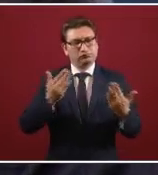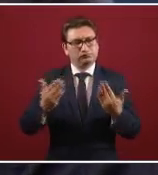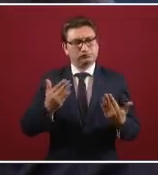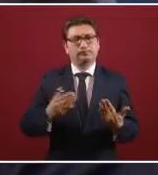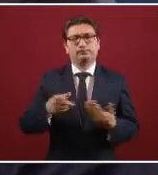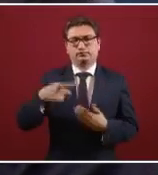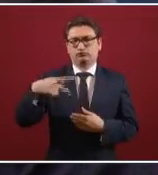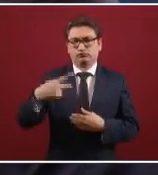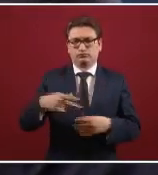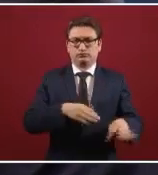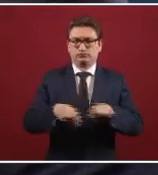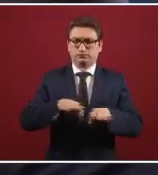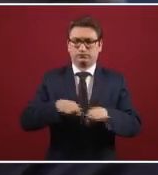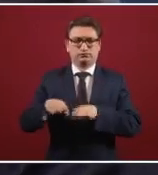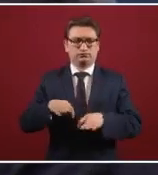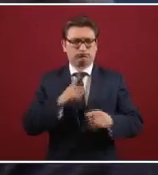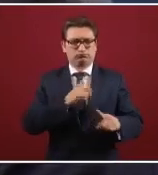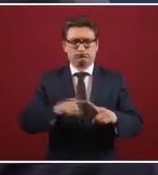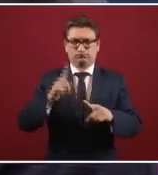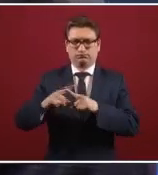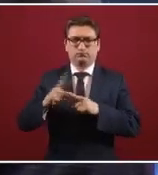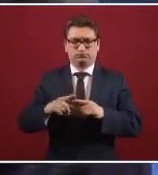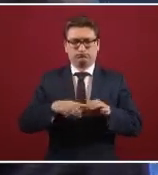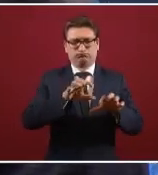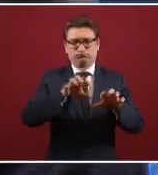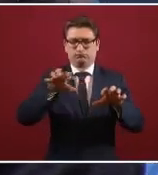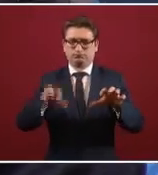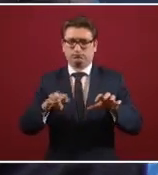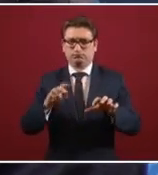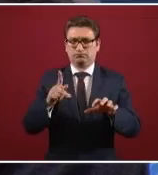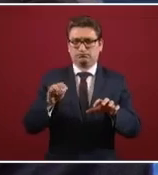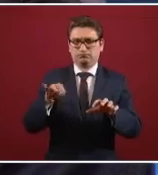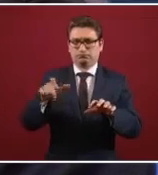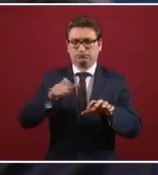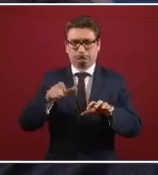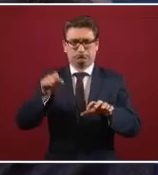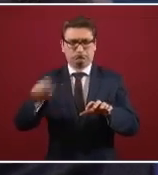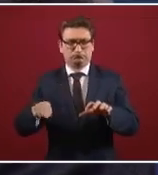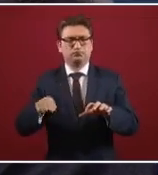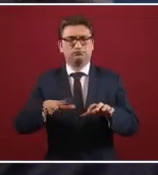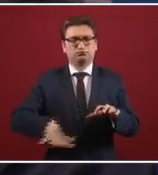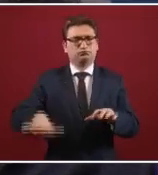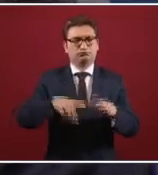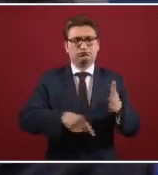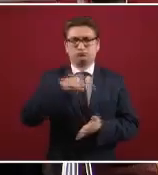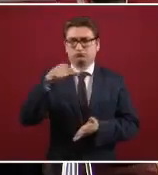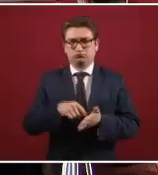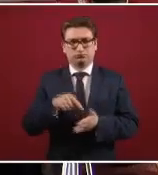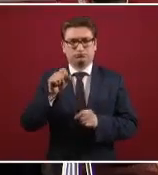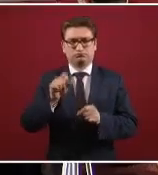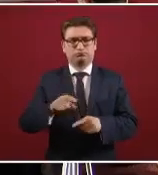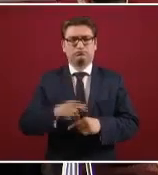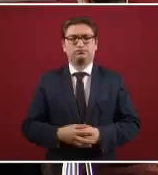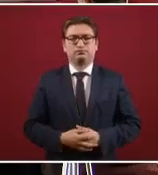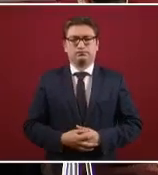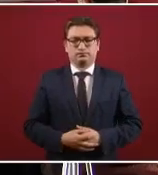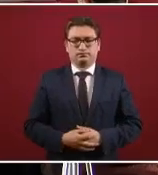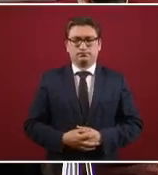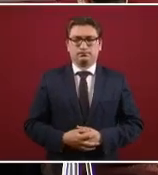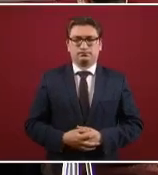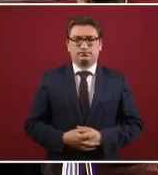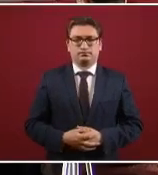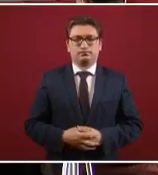forma en que operan también dentro de la franquicia pemex en la misma plaza y abasteciéndose de la misma tarea